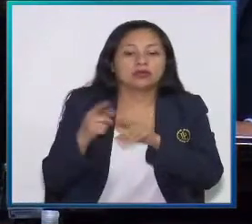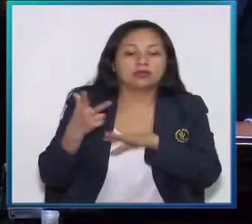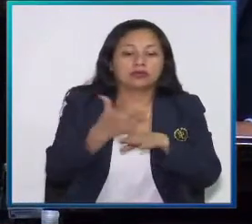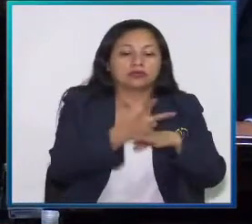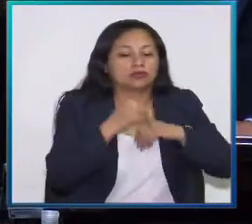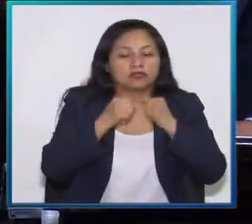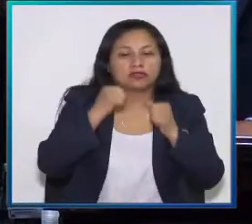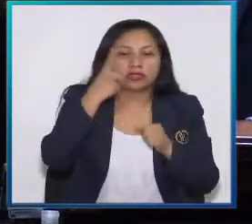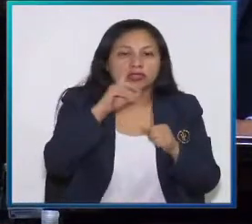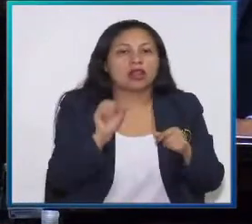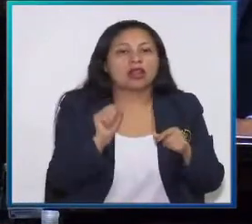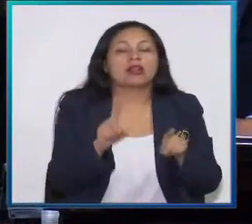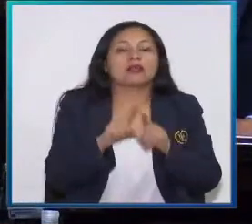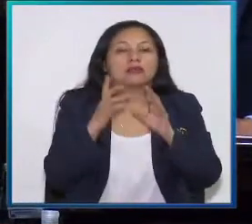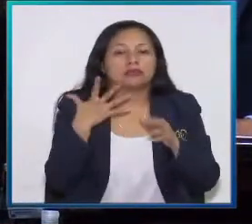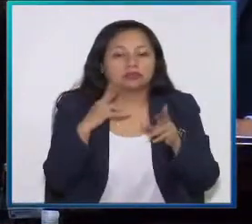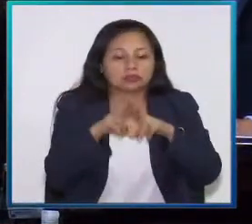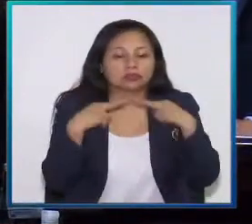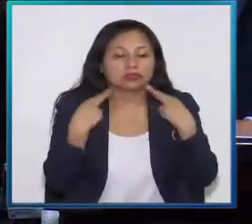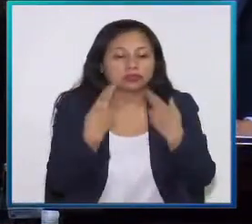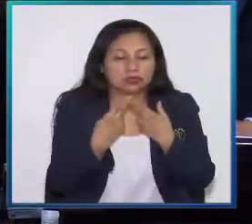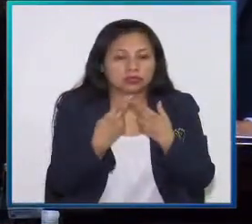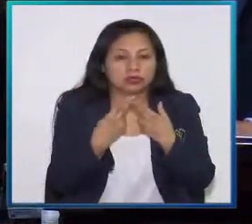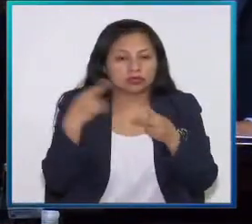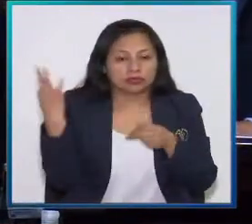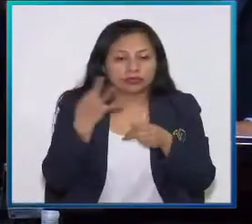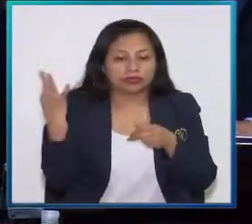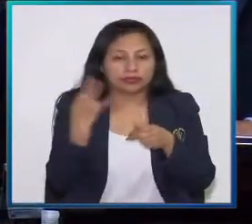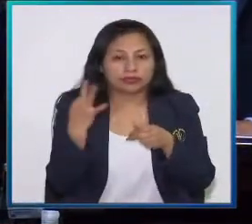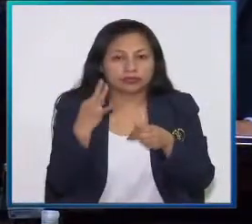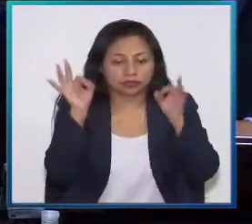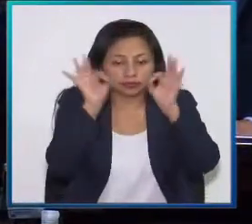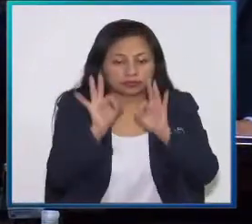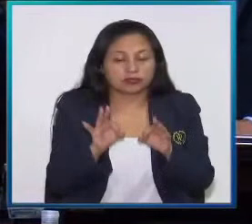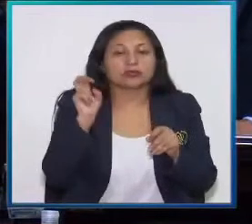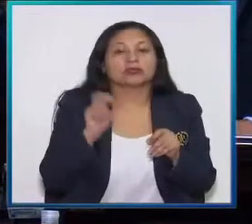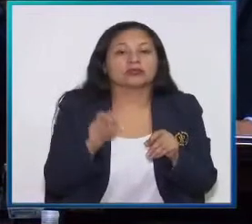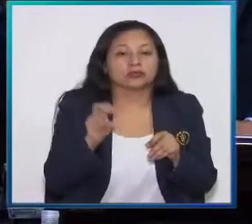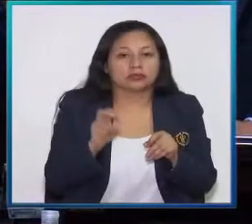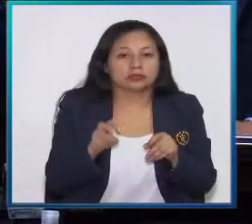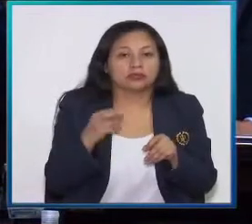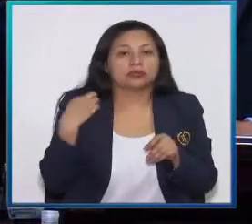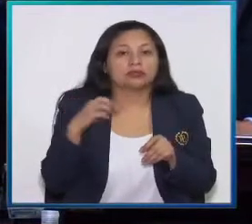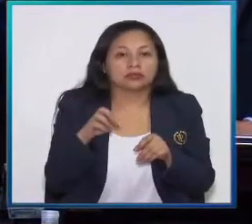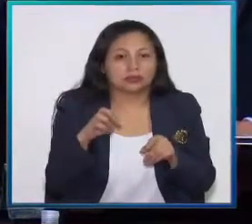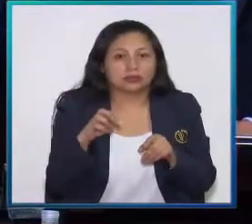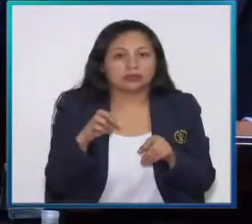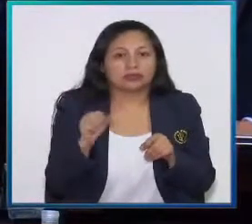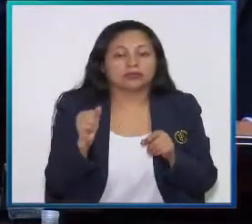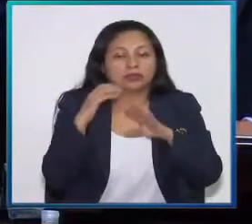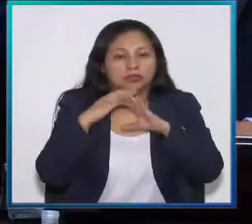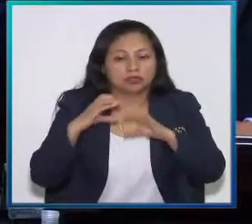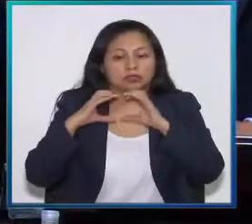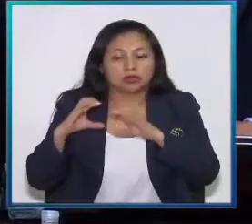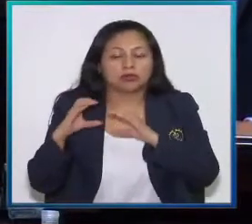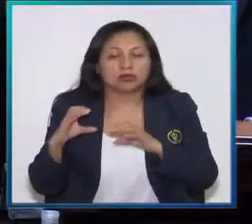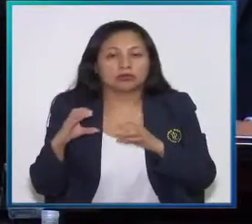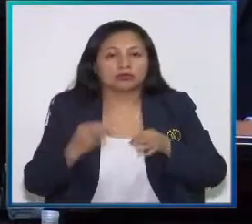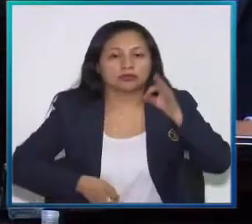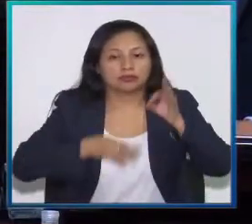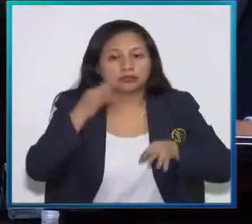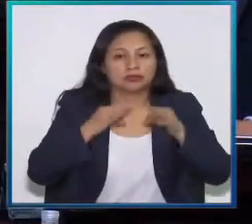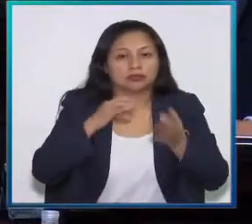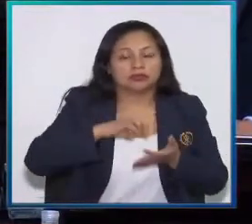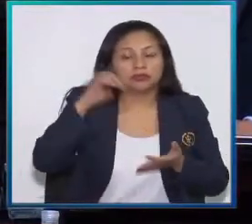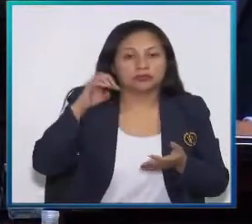fiscal general que reúna las calidades y condiciones necesarias para velar por el sistema de